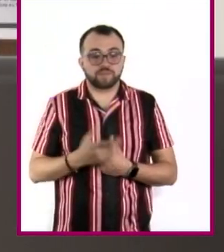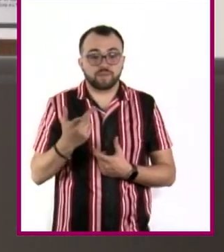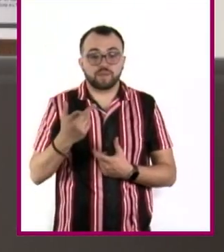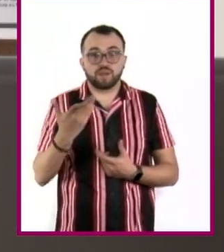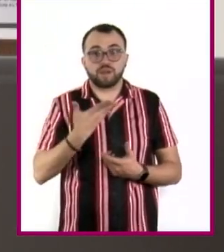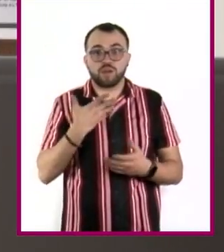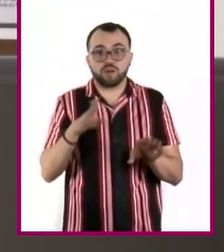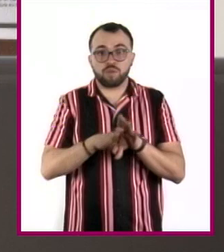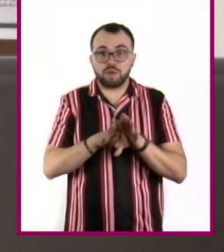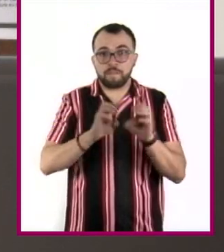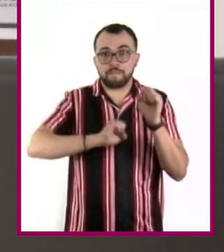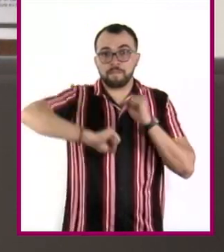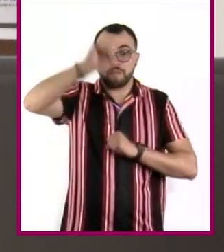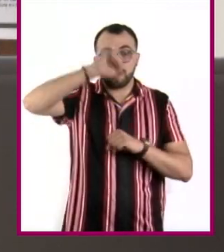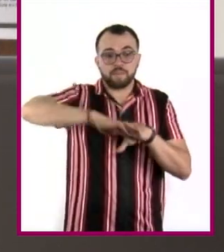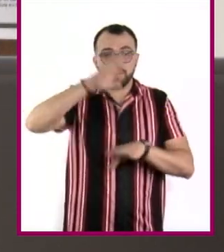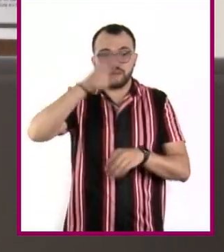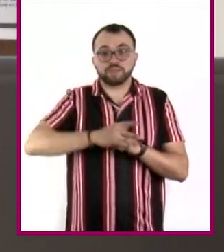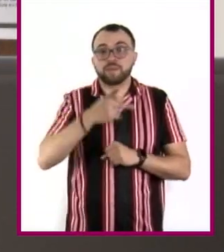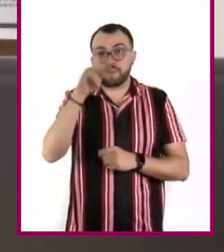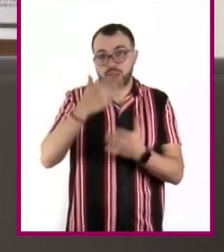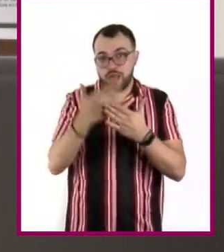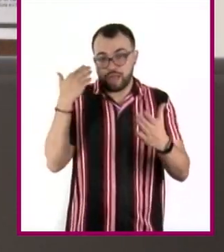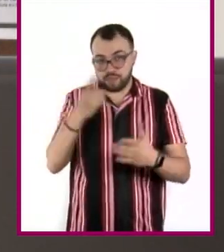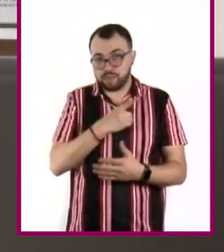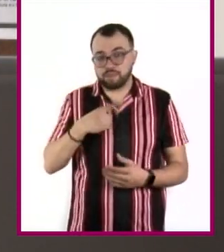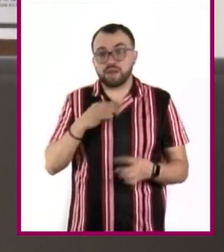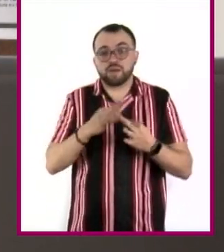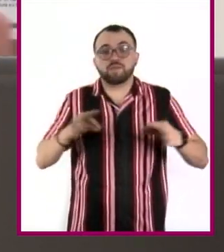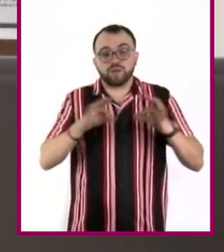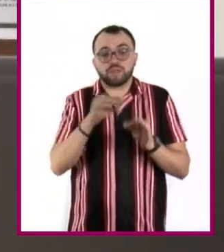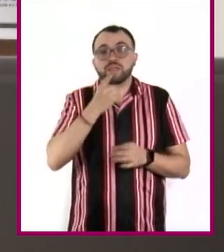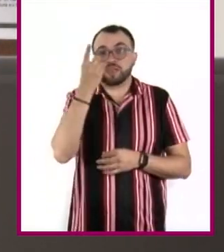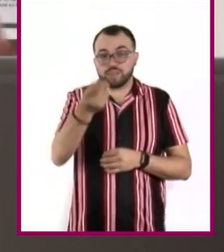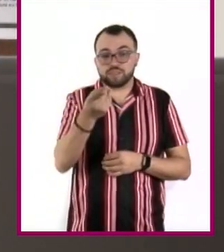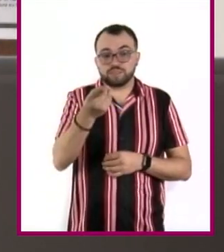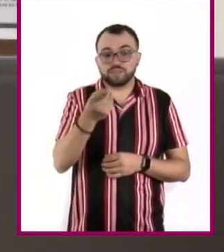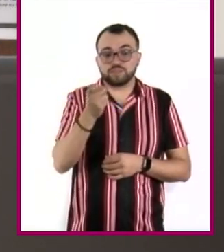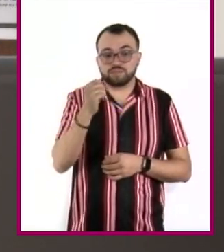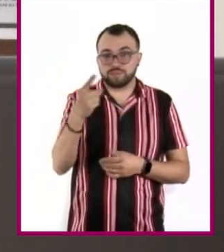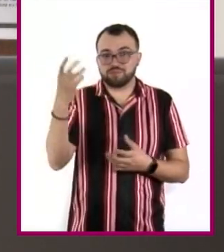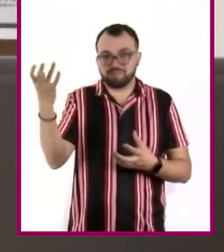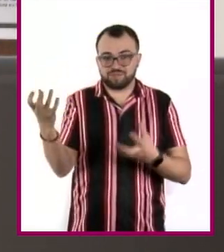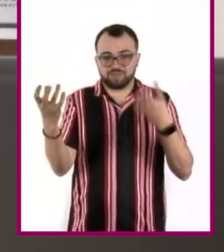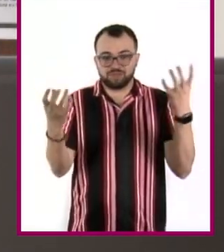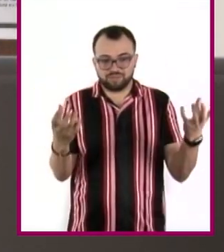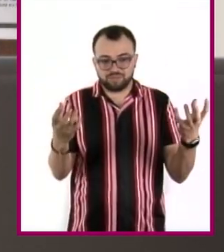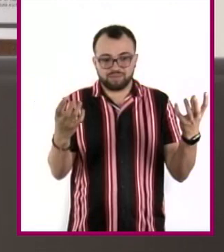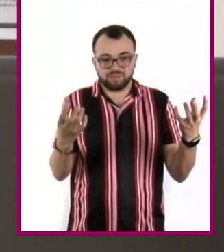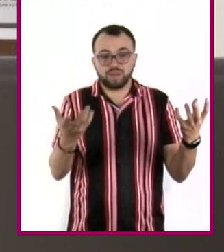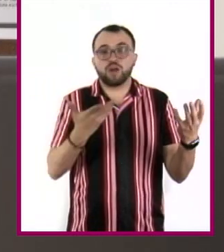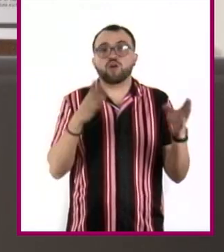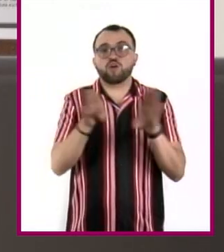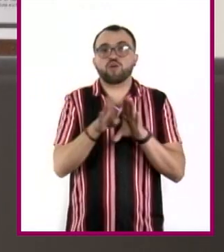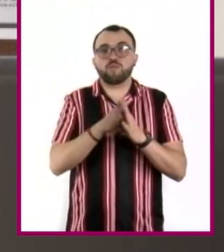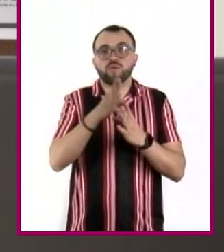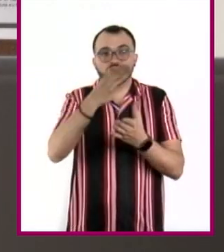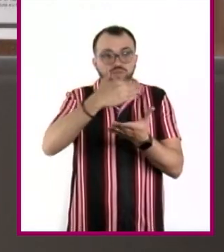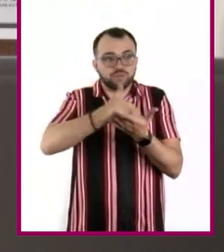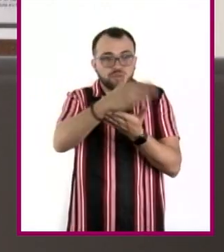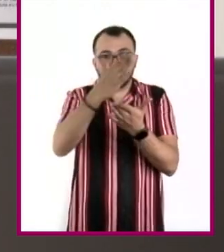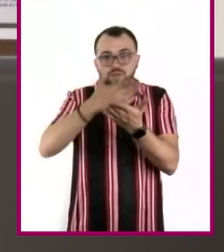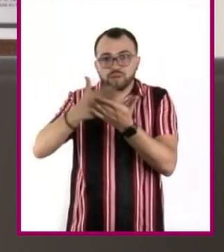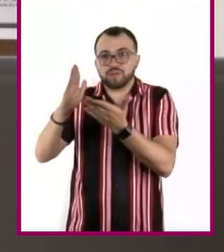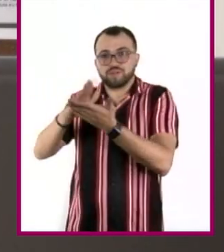aumentado. Pero antes, es importante decir que la polaridad connota precisamente una supuesta distribución de poder. De ahí